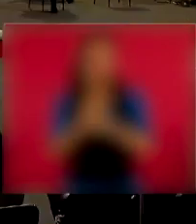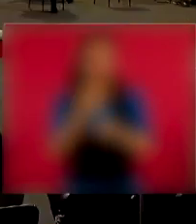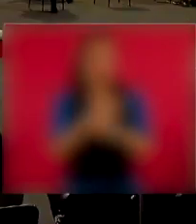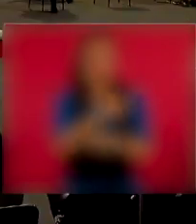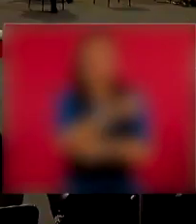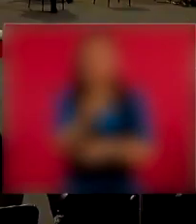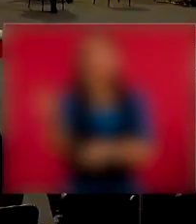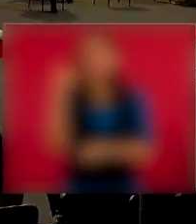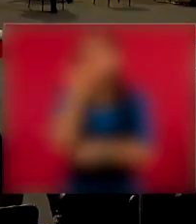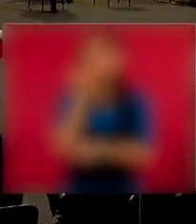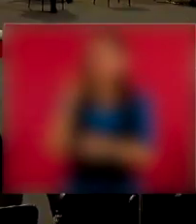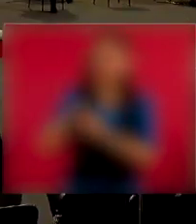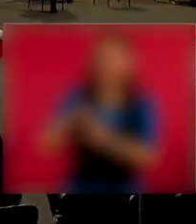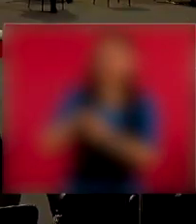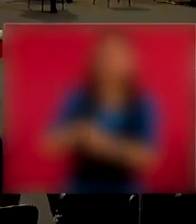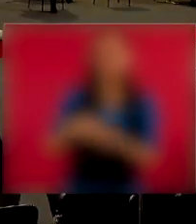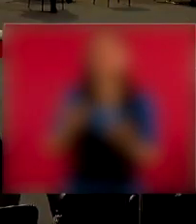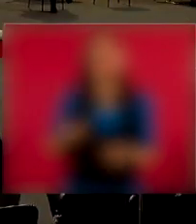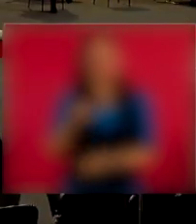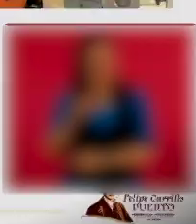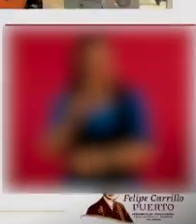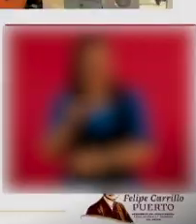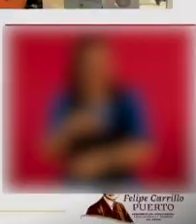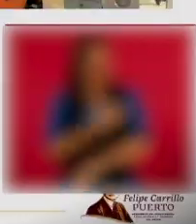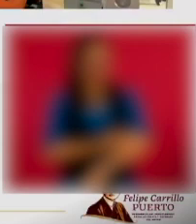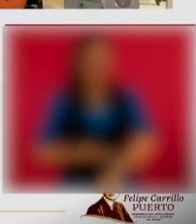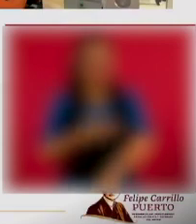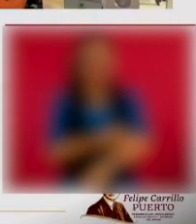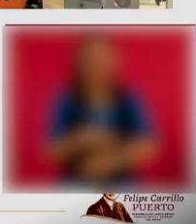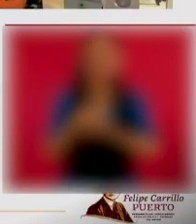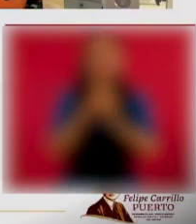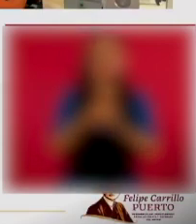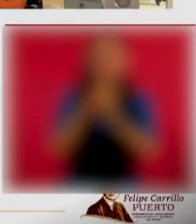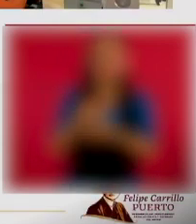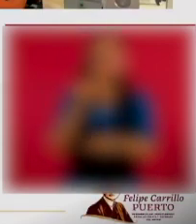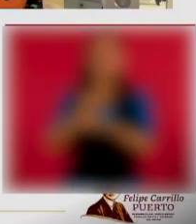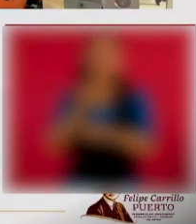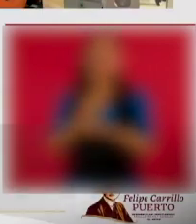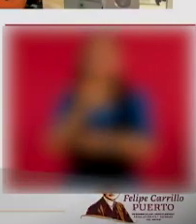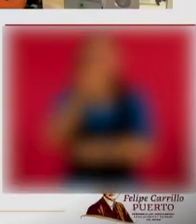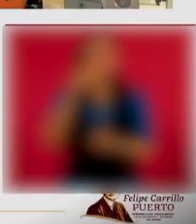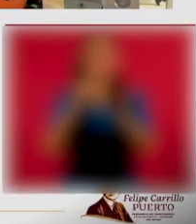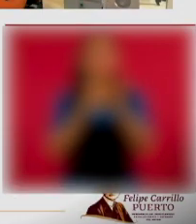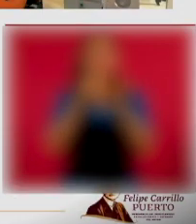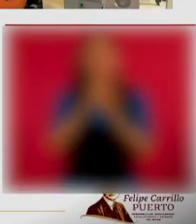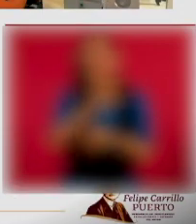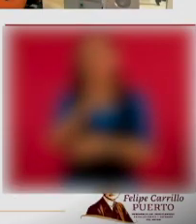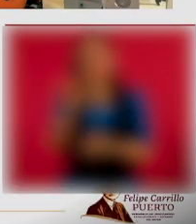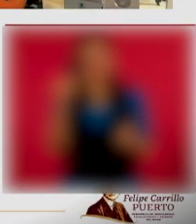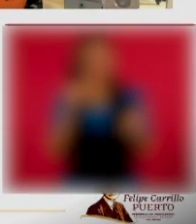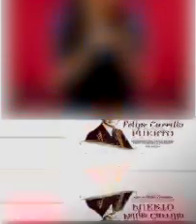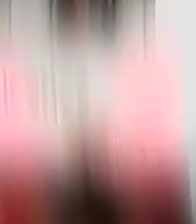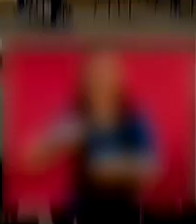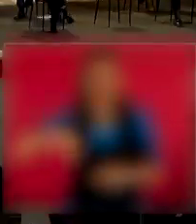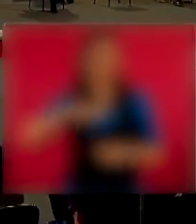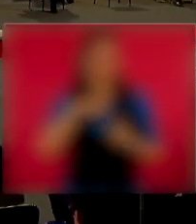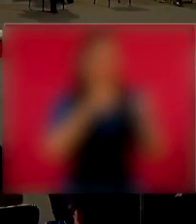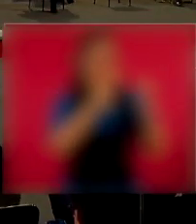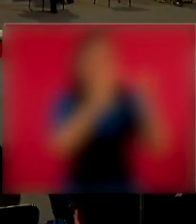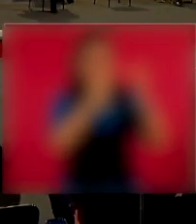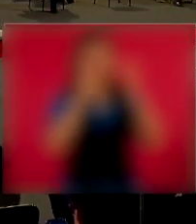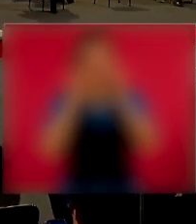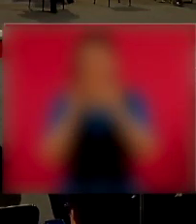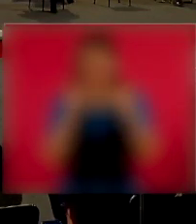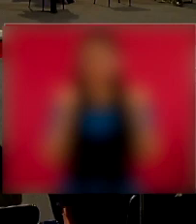su credencial del INE y hemos logrado ya que tengan 1.500.000 personas ya tienen su credencial del INE.